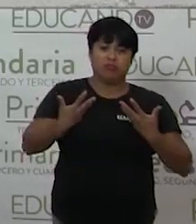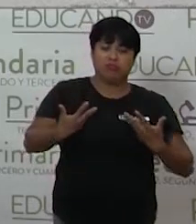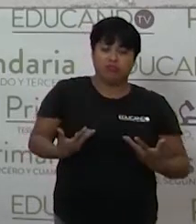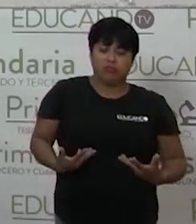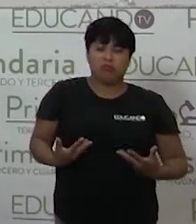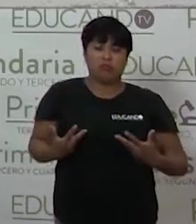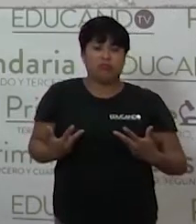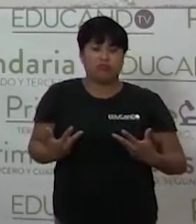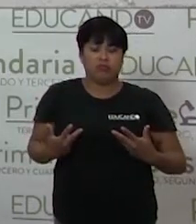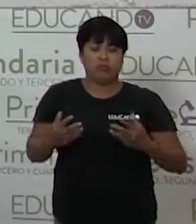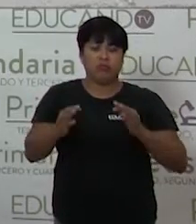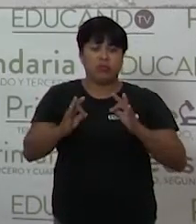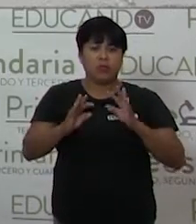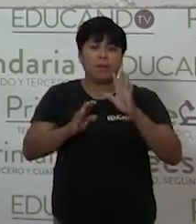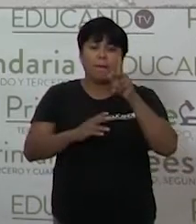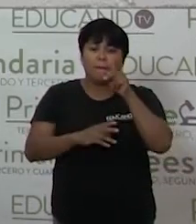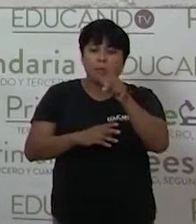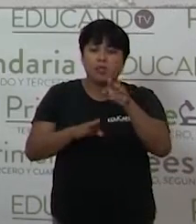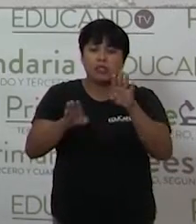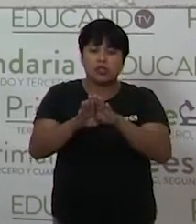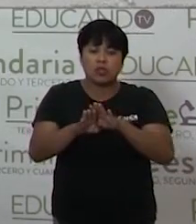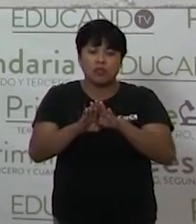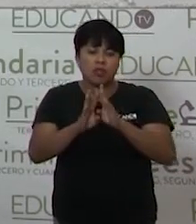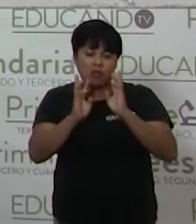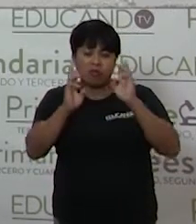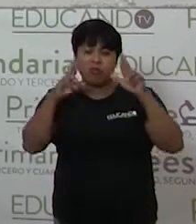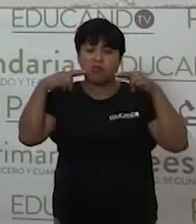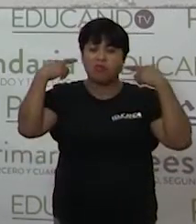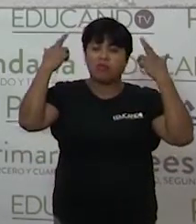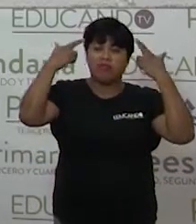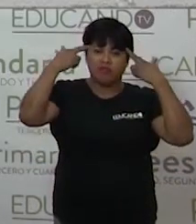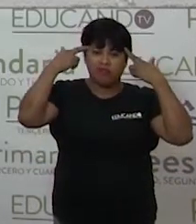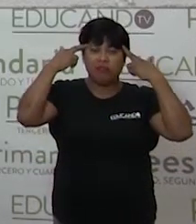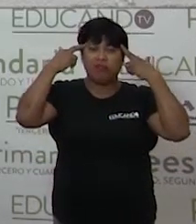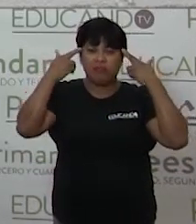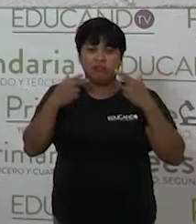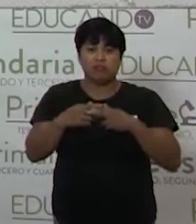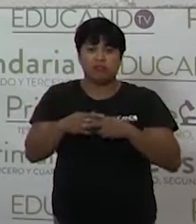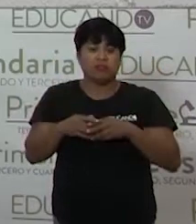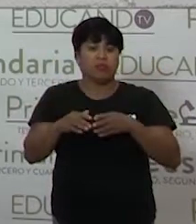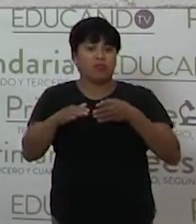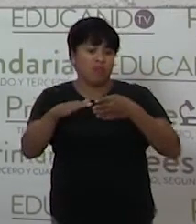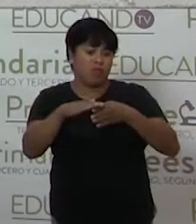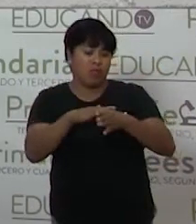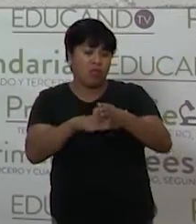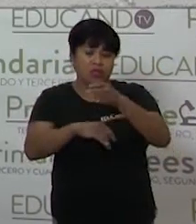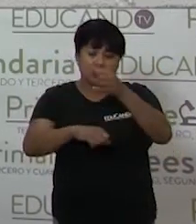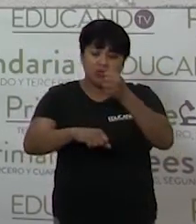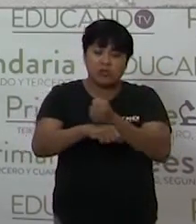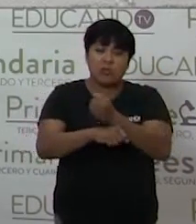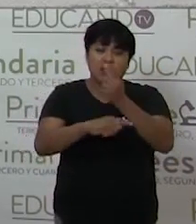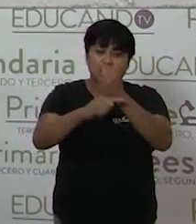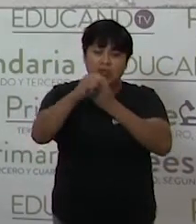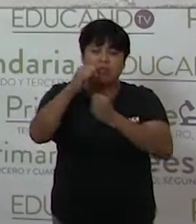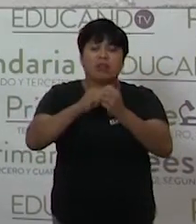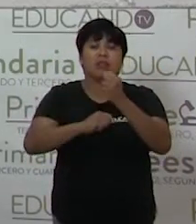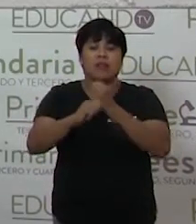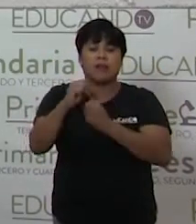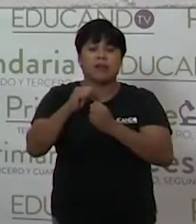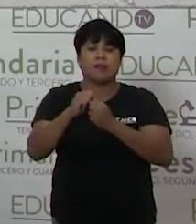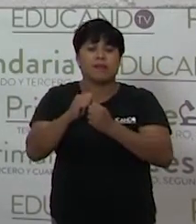vestidos y maneras parecía un aristócrata entró en la zapatería